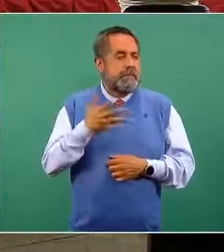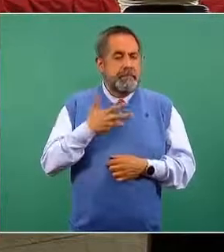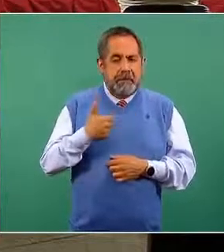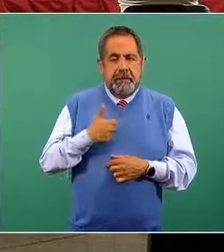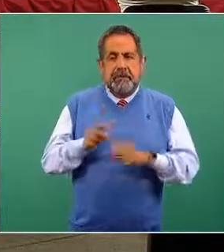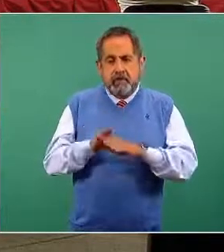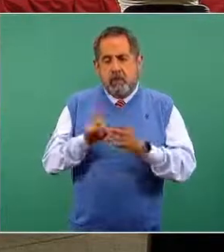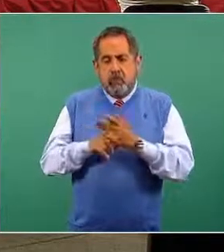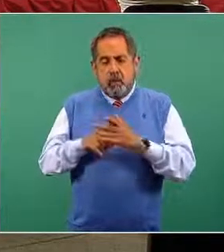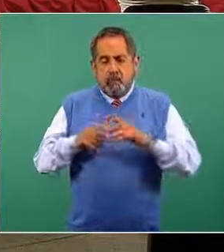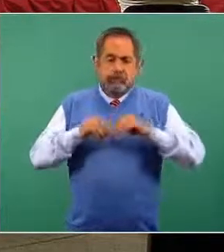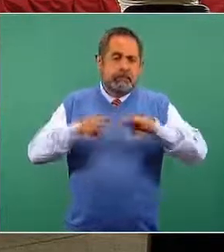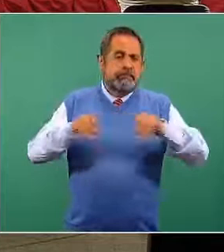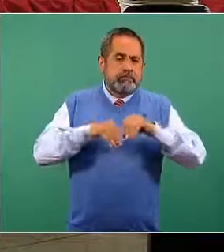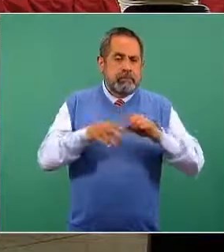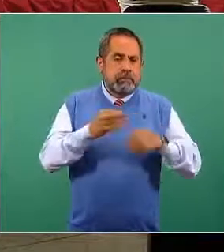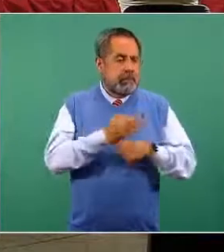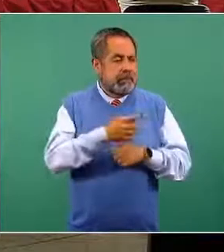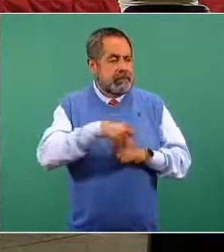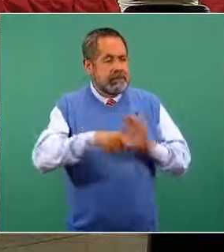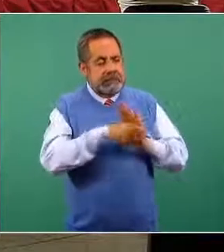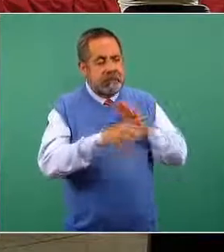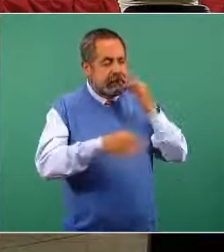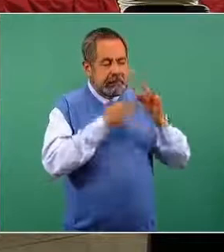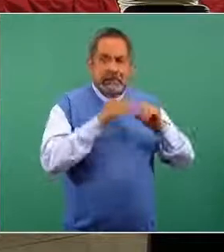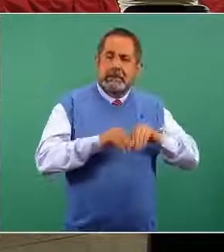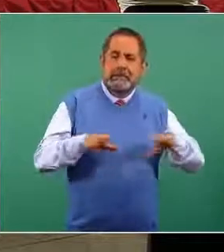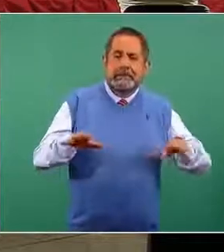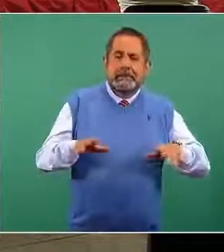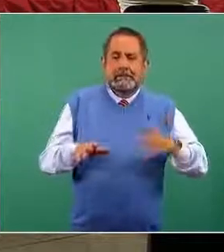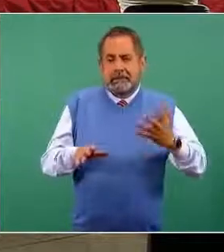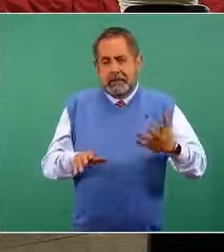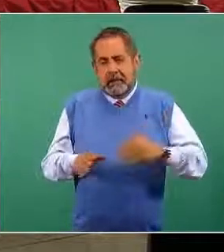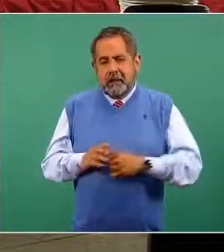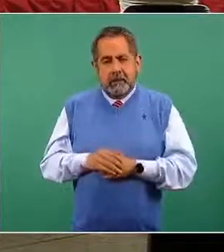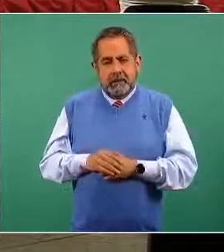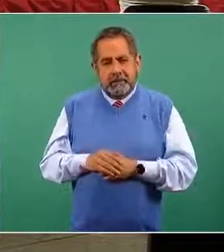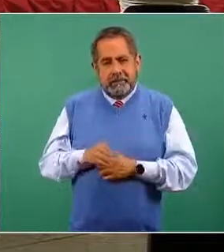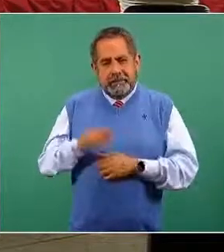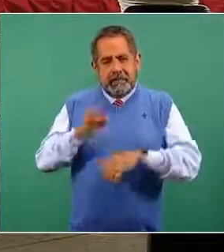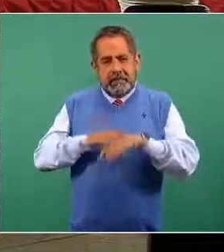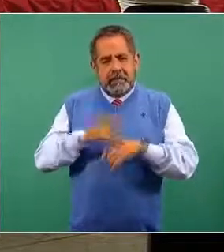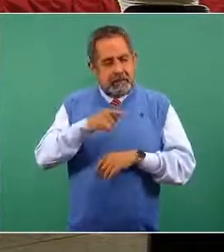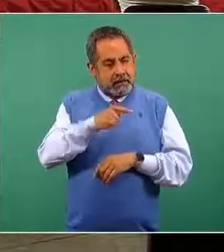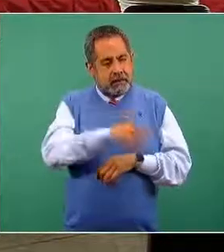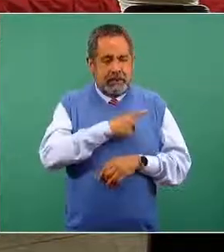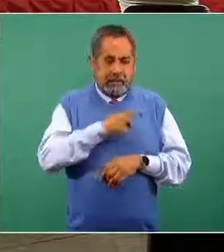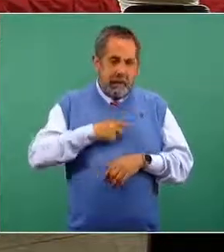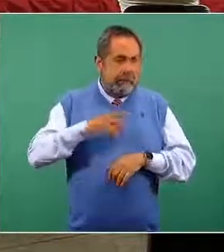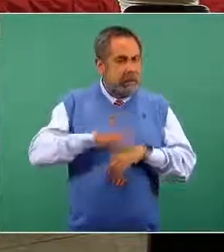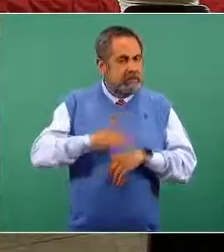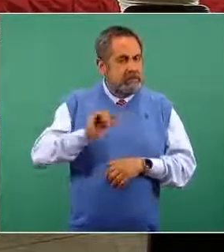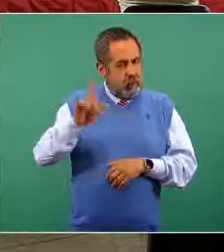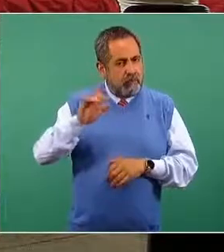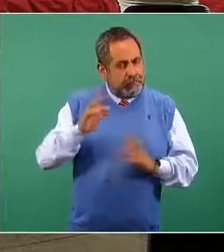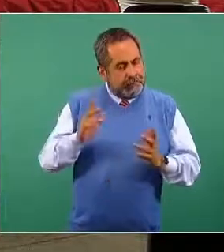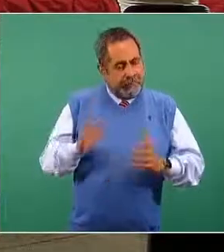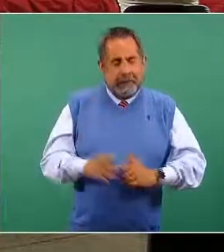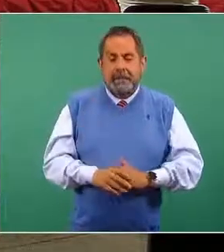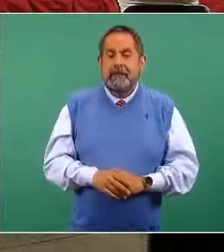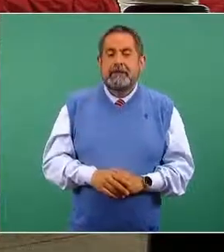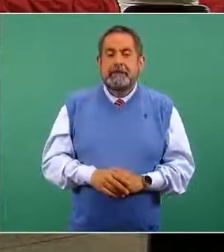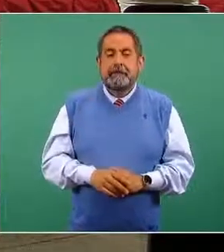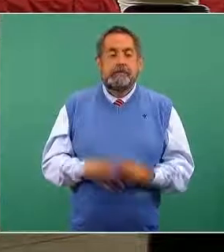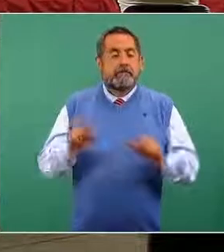oportunidades de que nuestro periodismo en México suba un poquito más su nivel de... este es